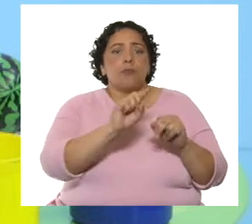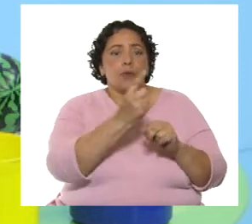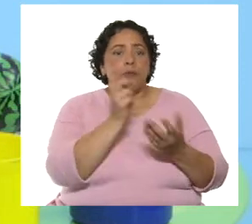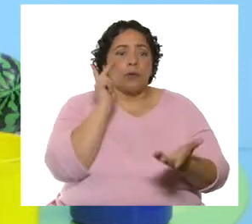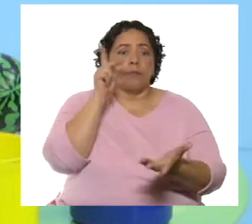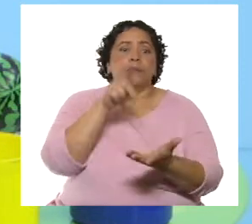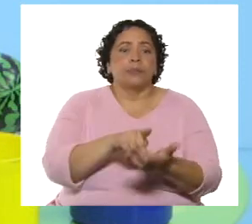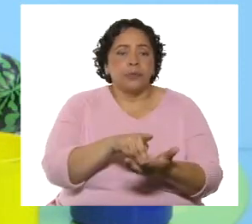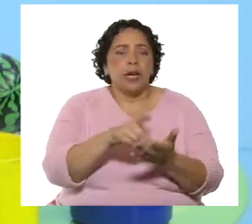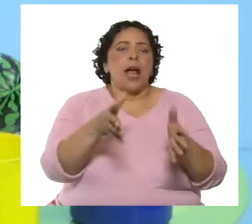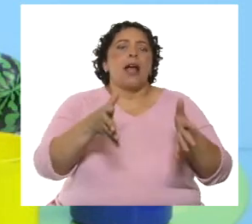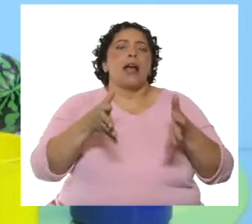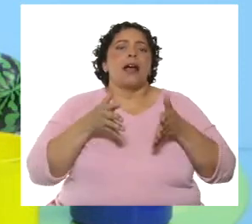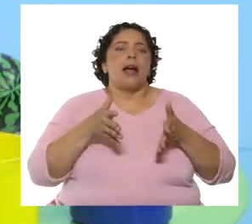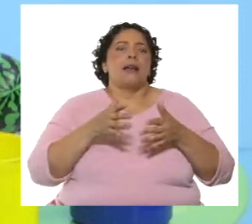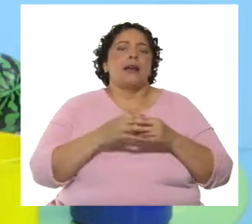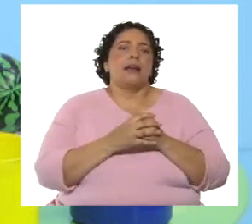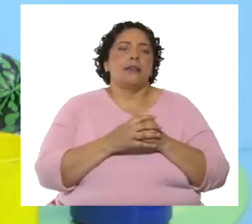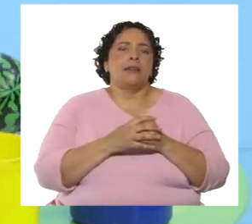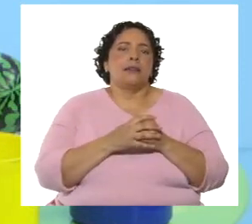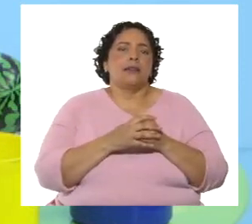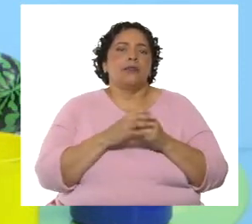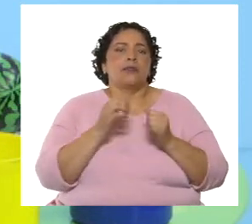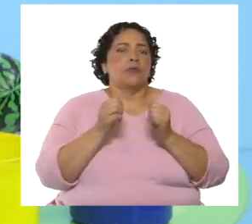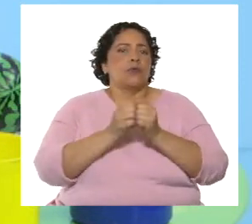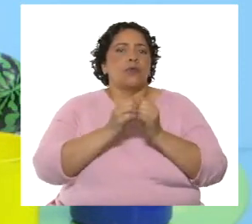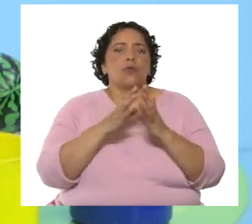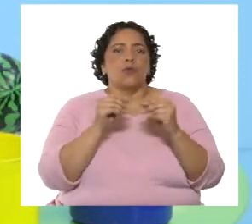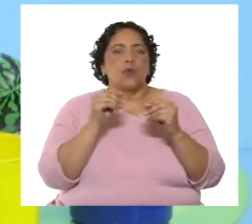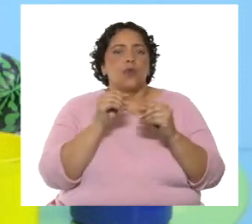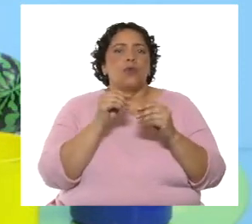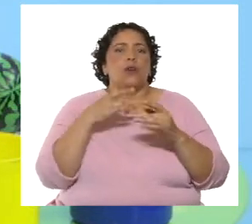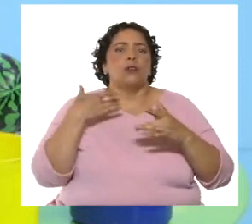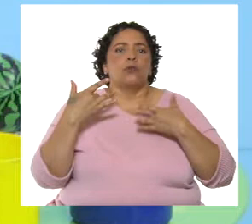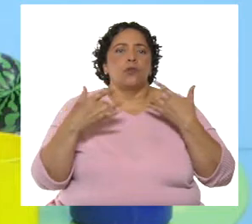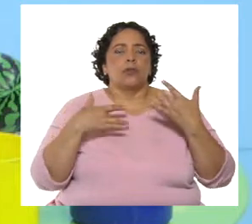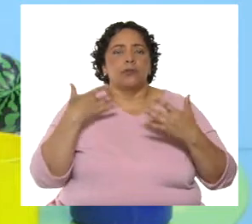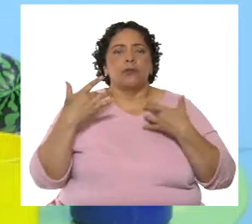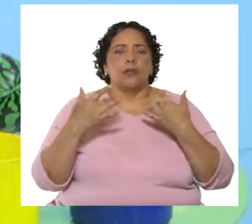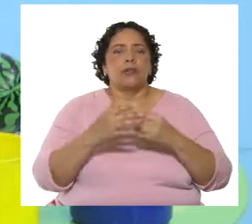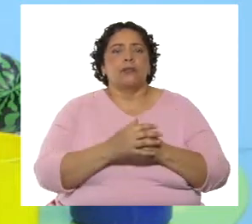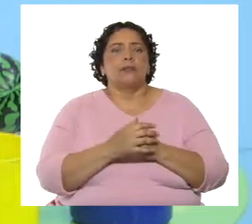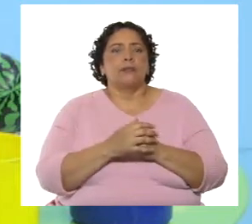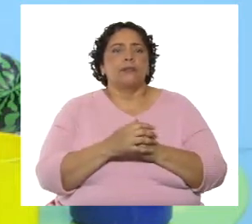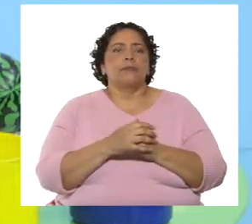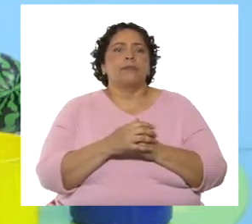primero, pues ese va a ser el ganador con todas sus actividades.